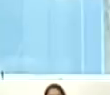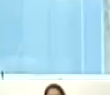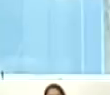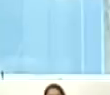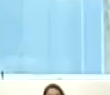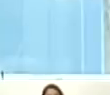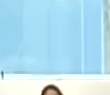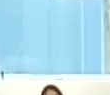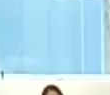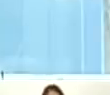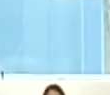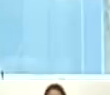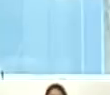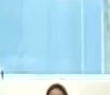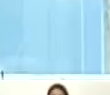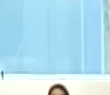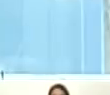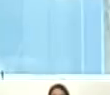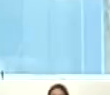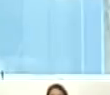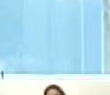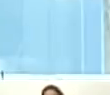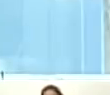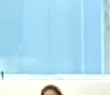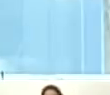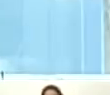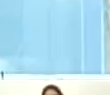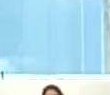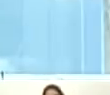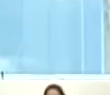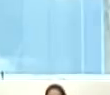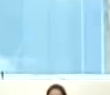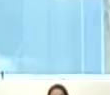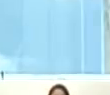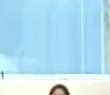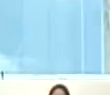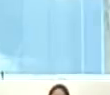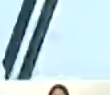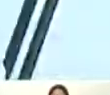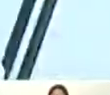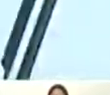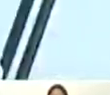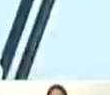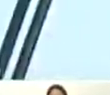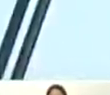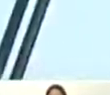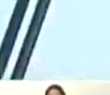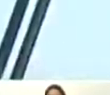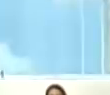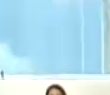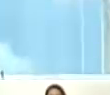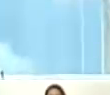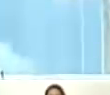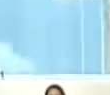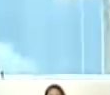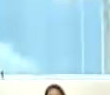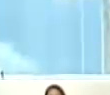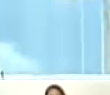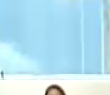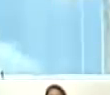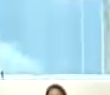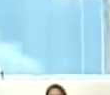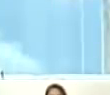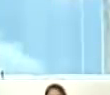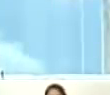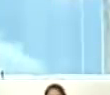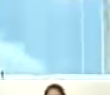Está los alcaldes del municipio Vargas, José Manuel Suárez, y